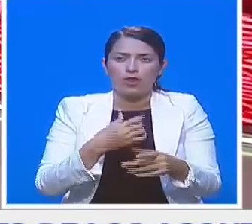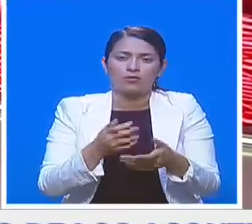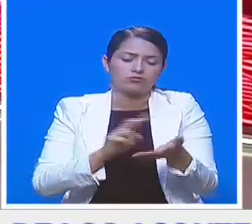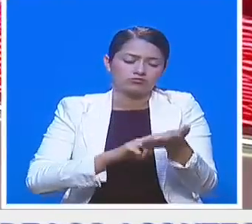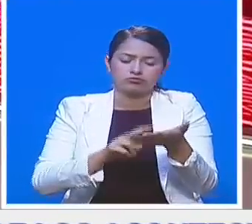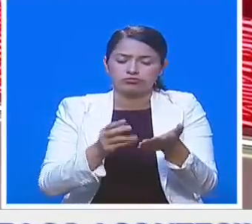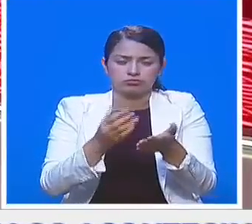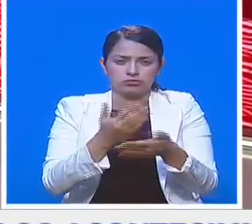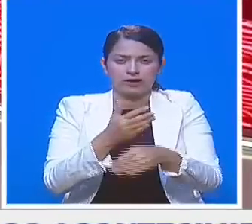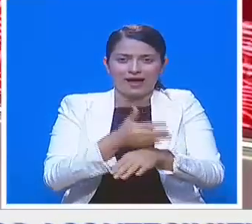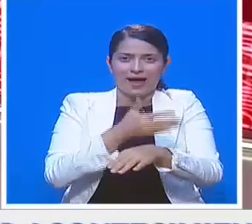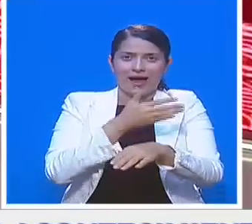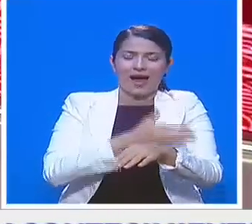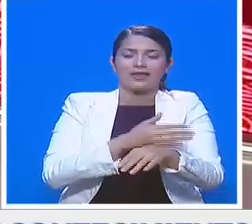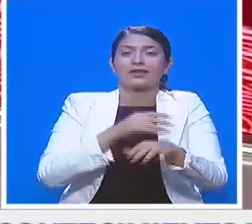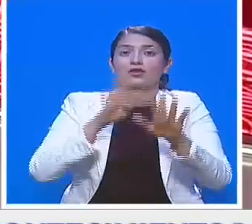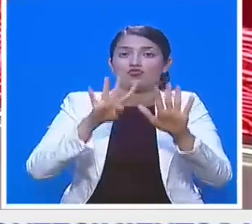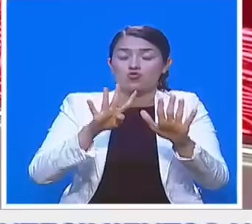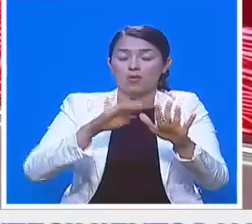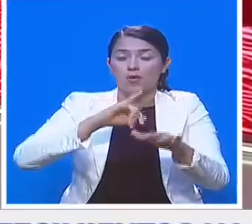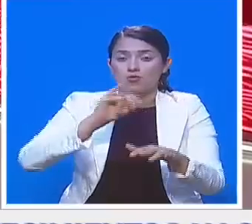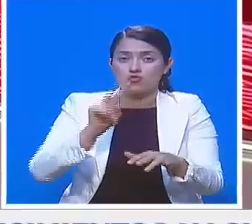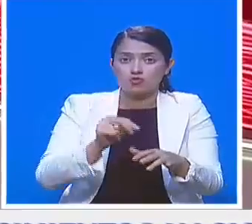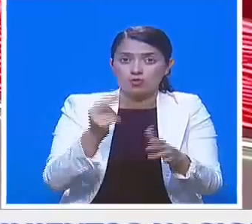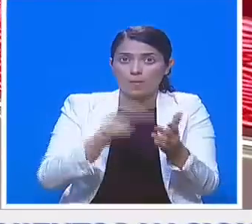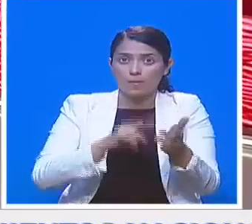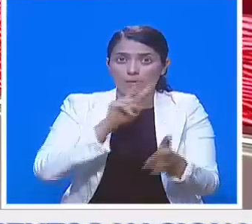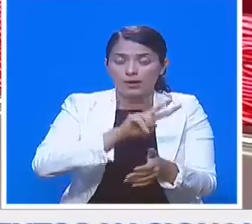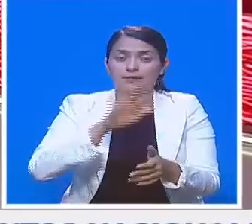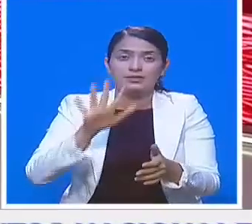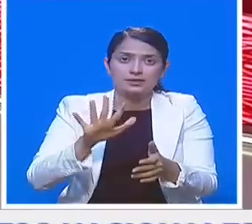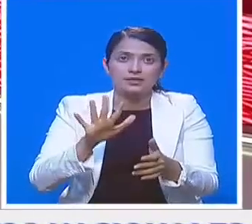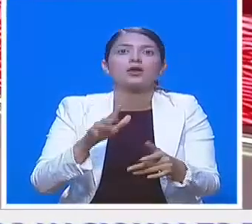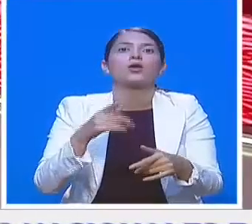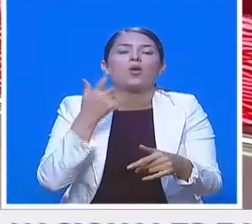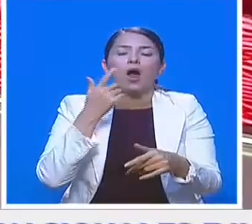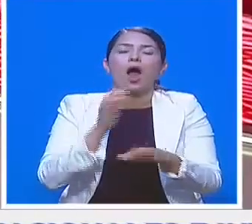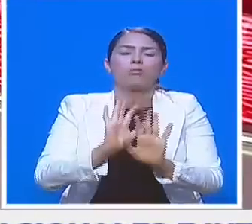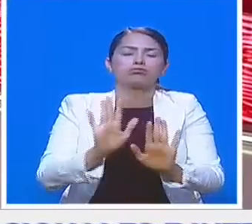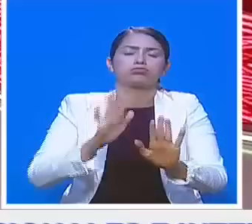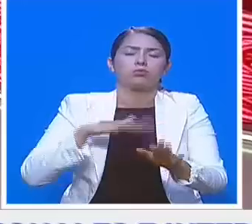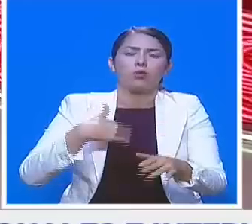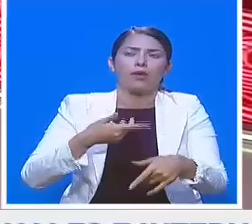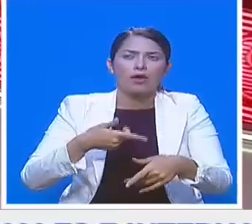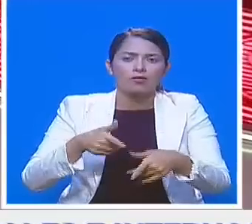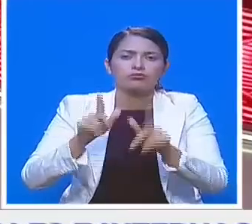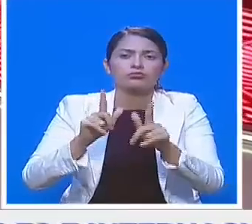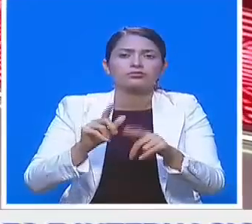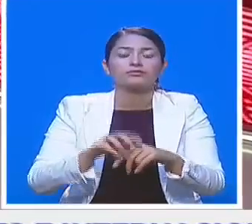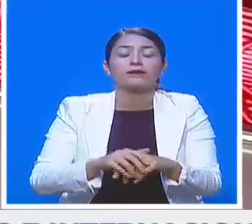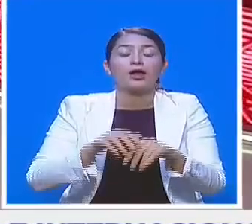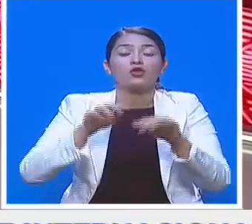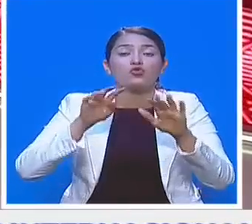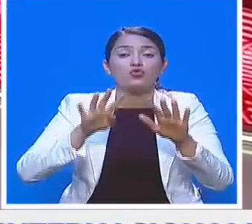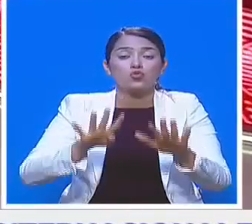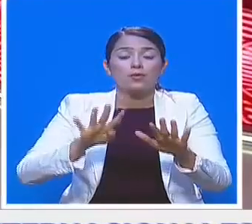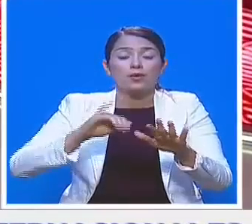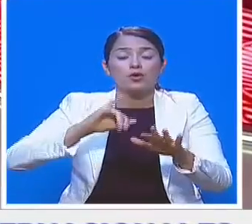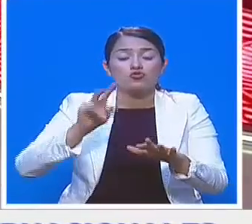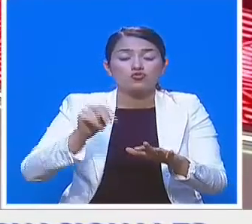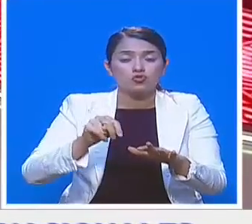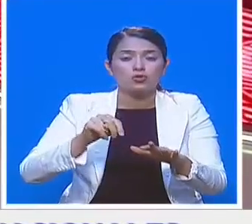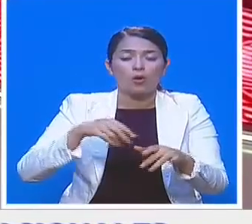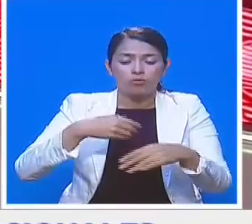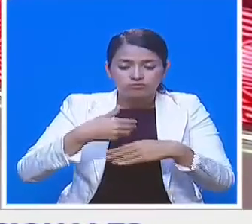visado emitido antes del 9 de junio de 2025, fecha en que entrará en vigencia la proclamación, y así reza